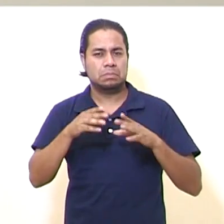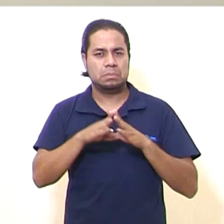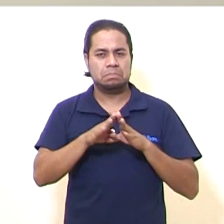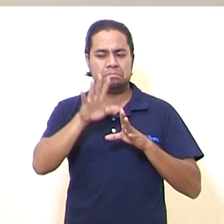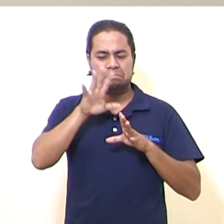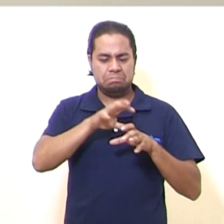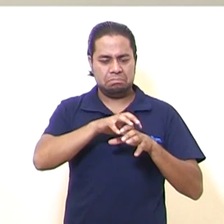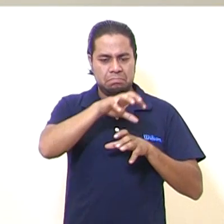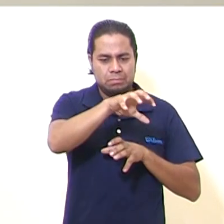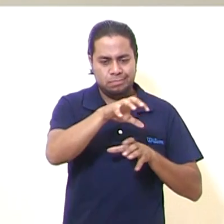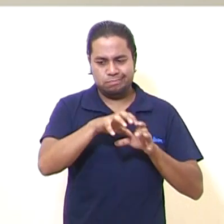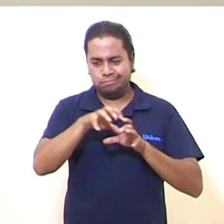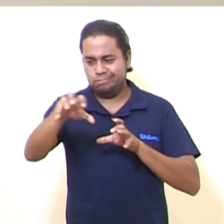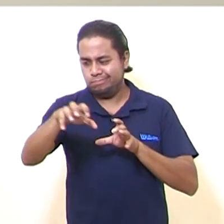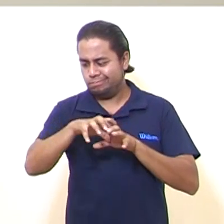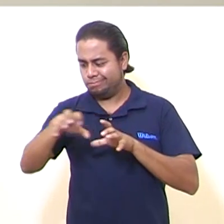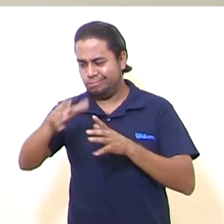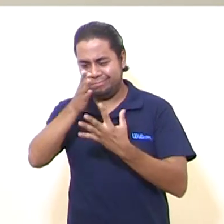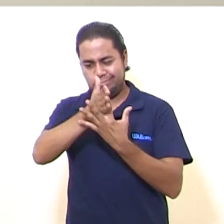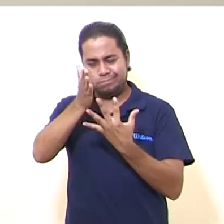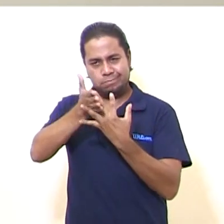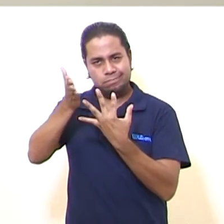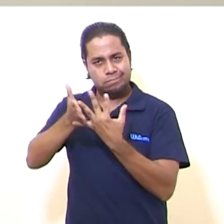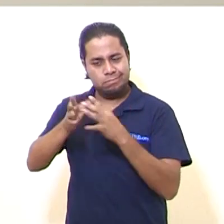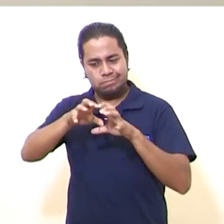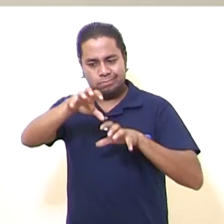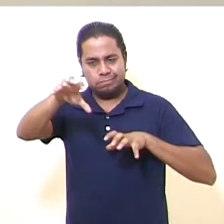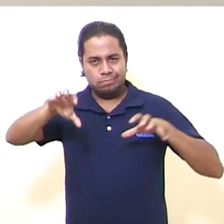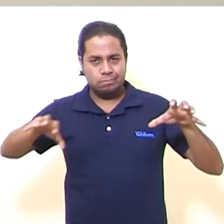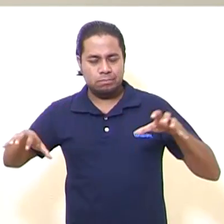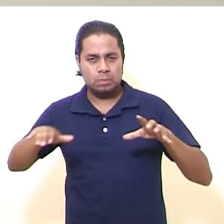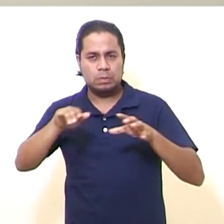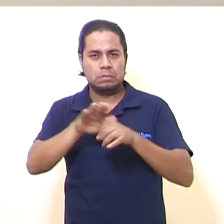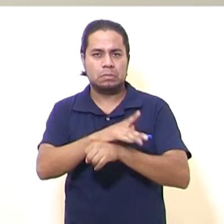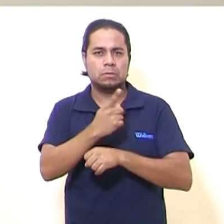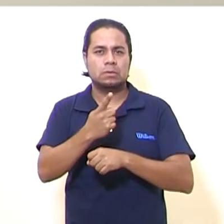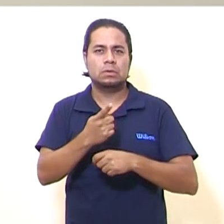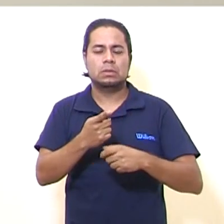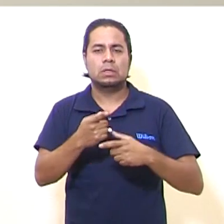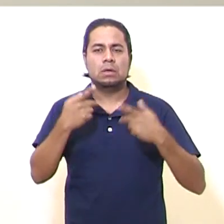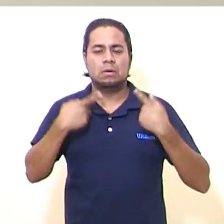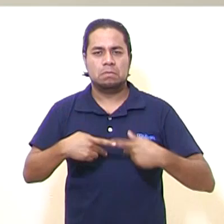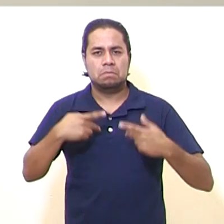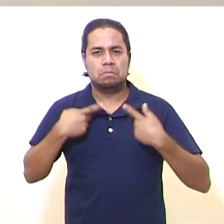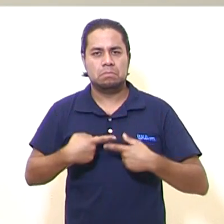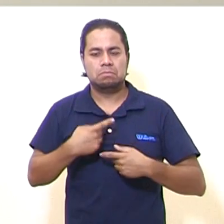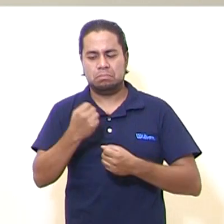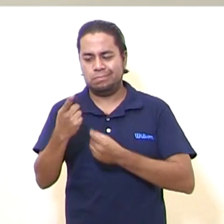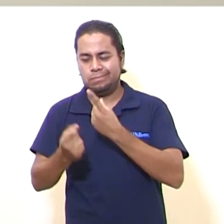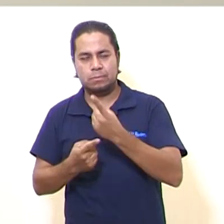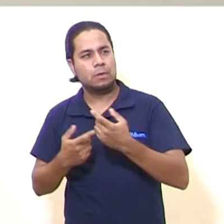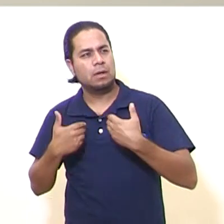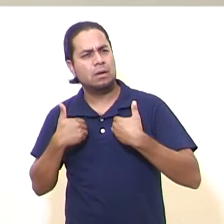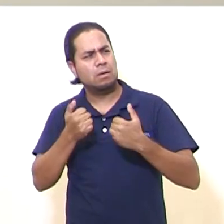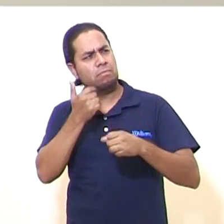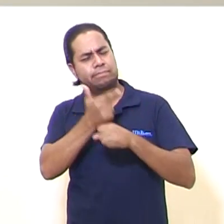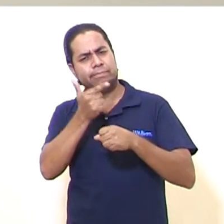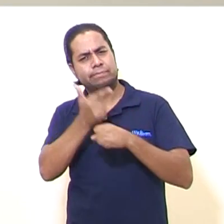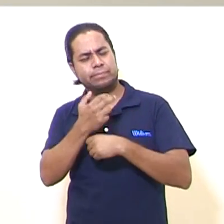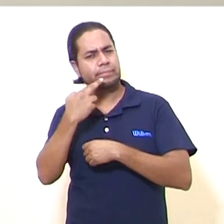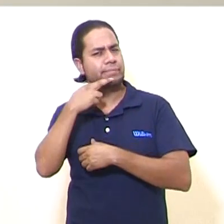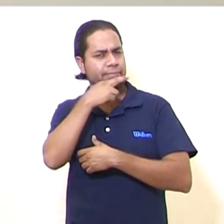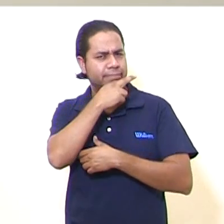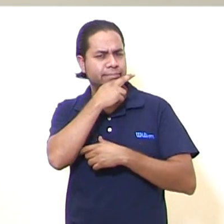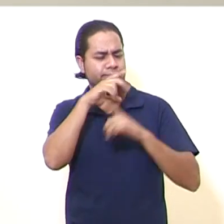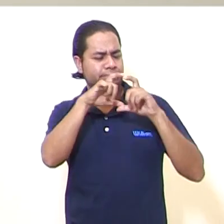dividir porque había personas que sí entendían los ideogramas, pero la